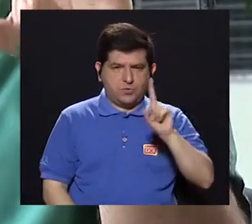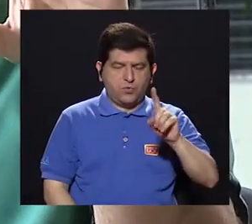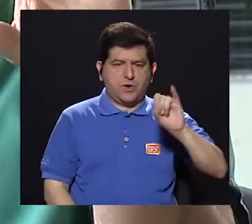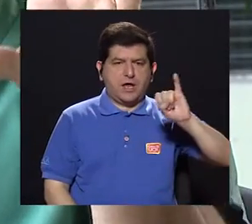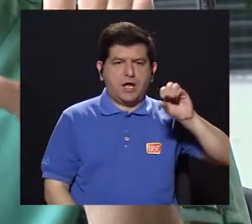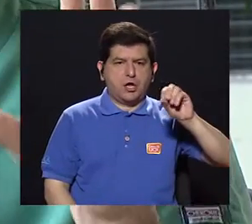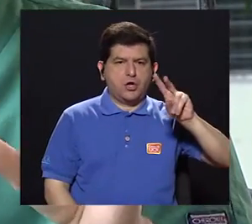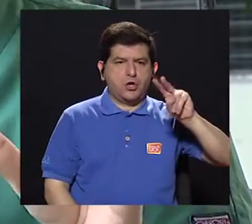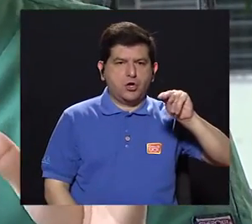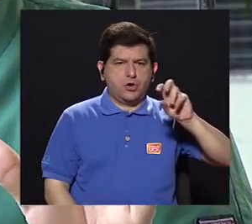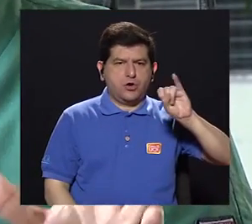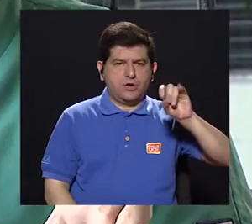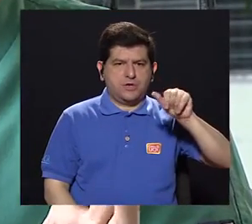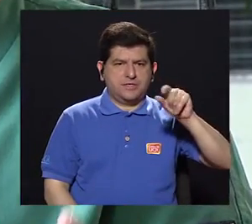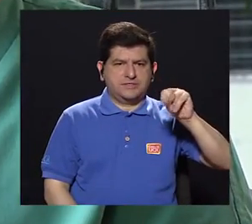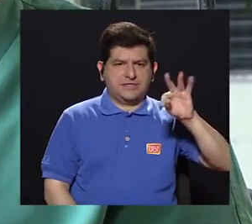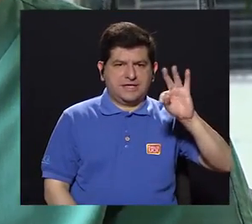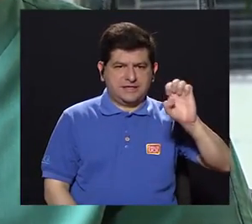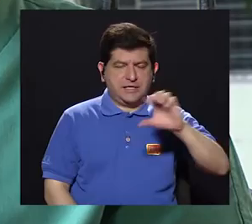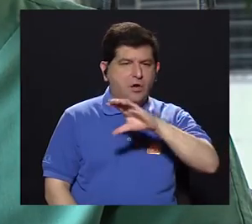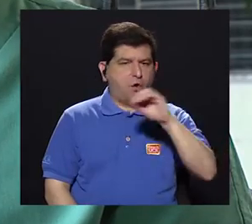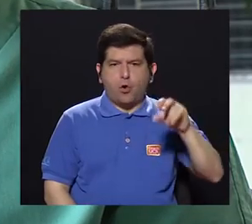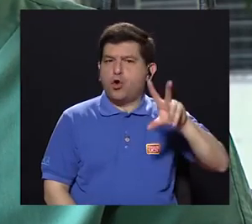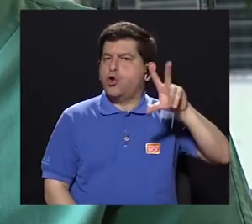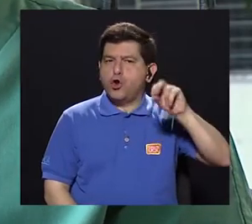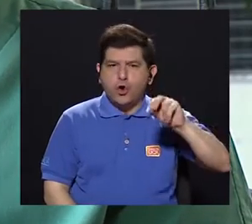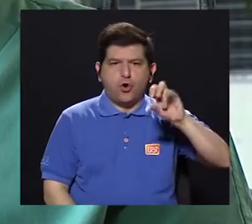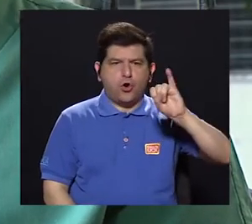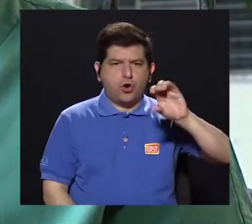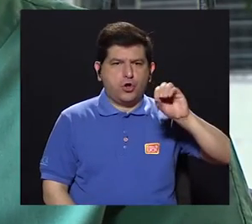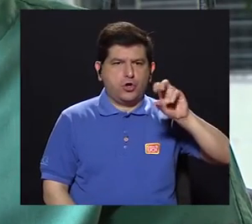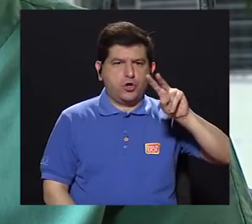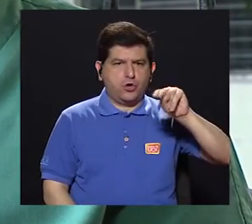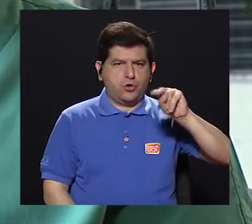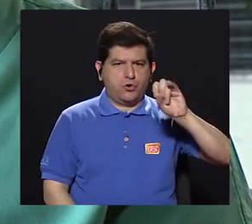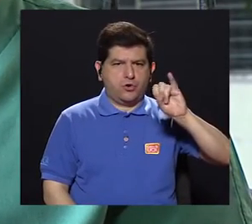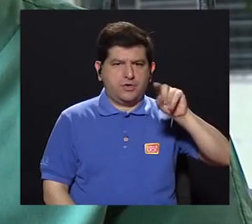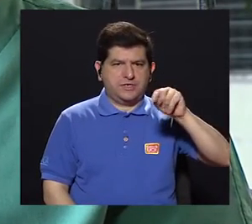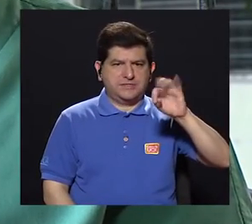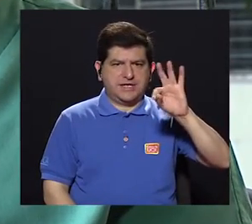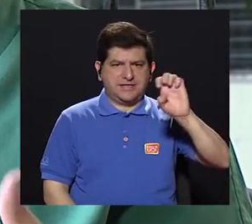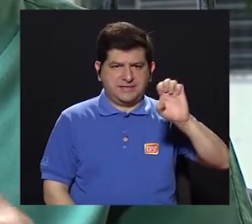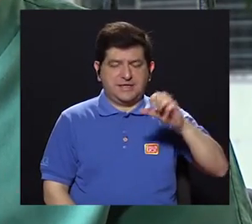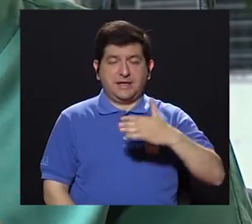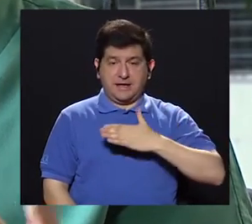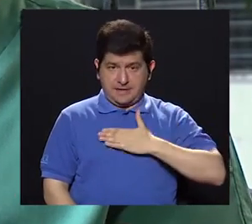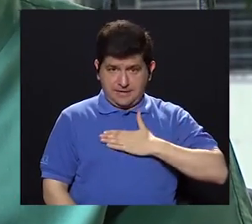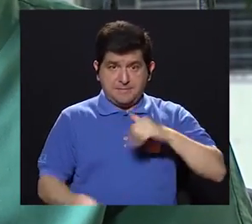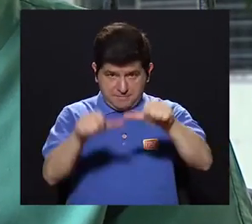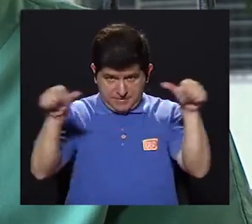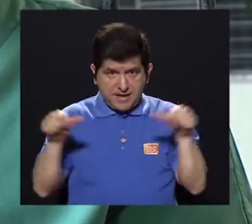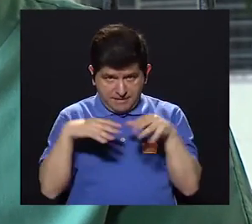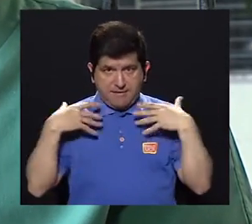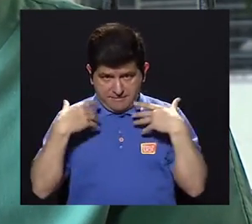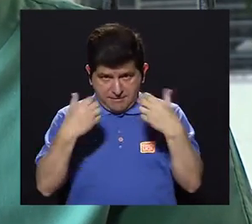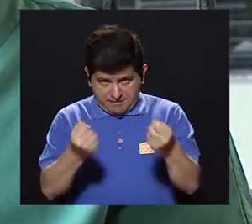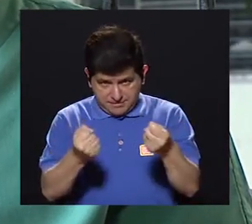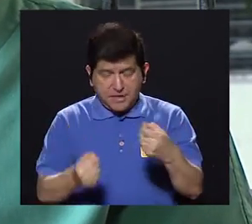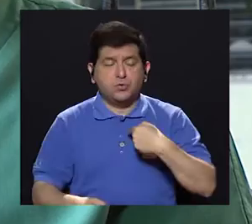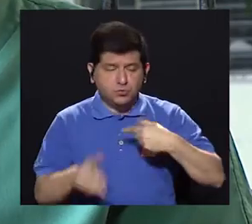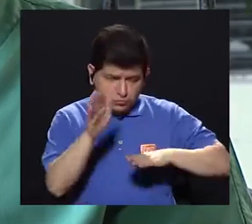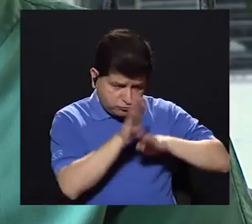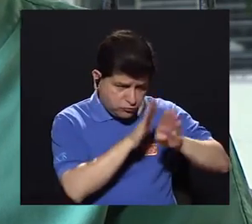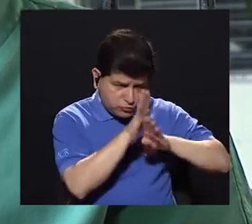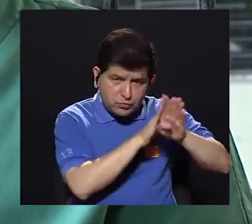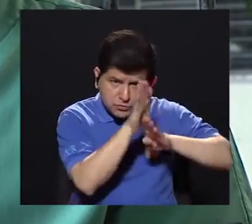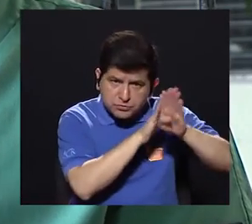no ionizantes y las radiaciones ionizantes. Para el campo de la salud, que es la parte que me compete y en lo que más